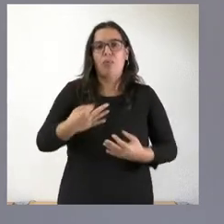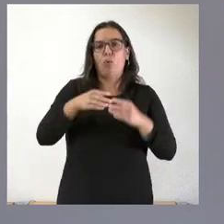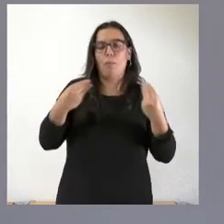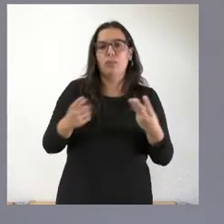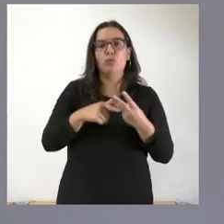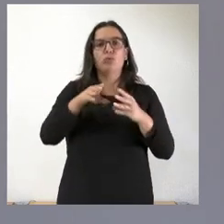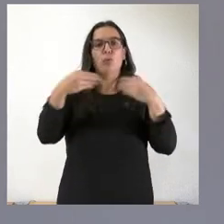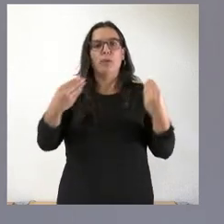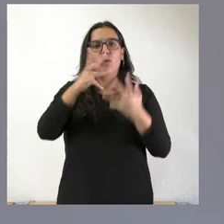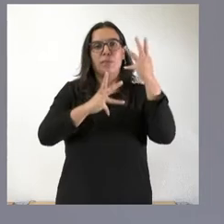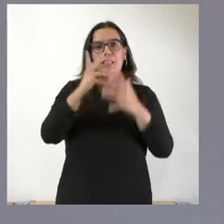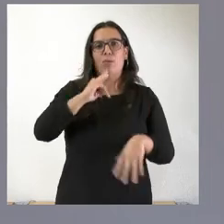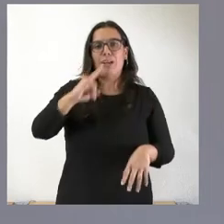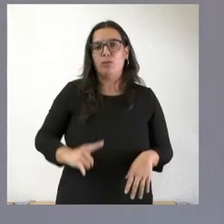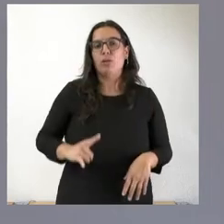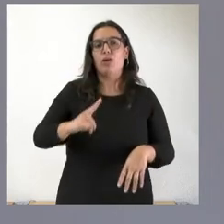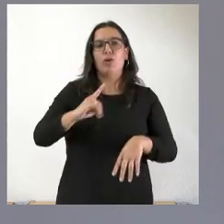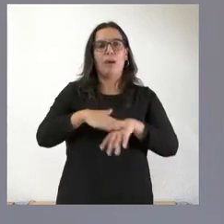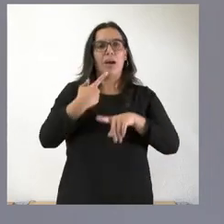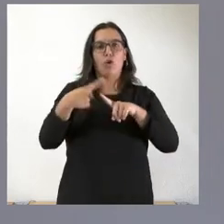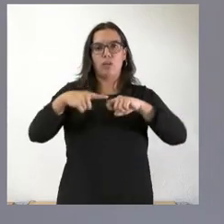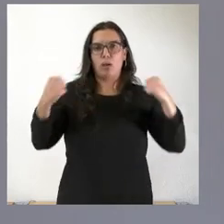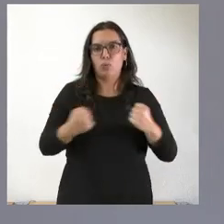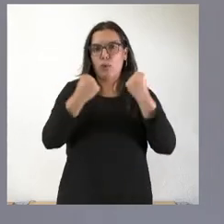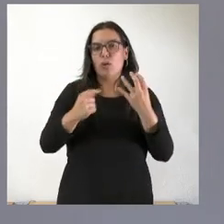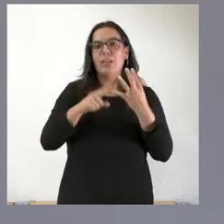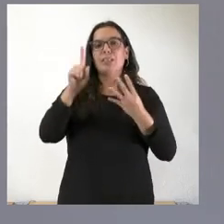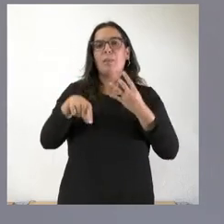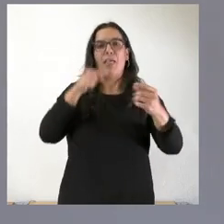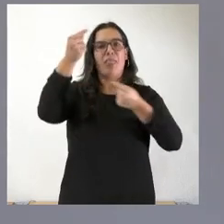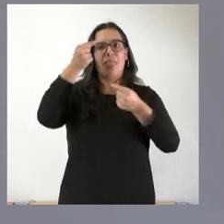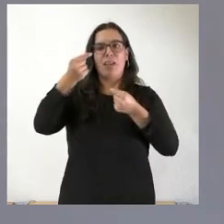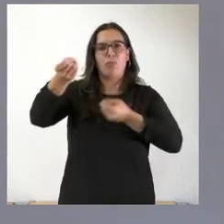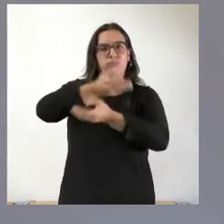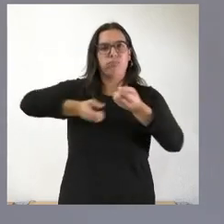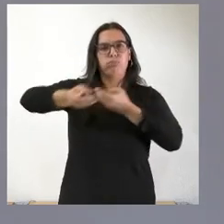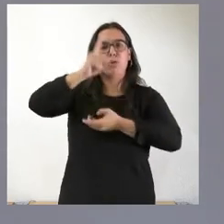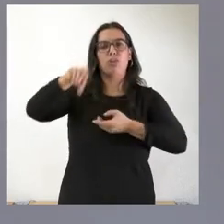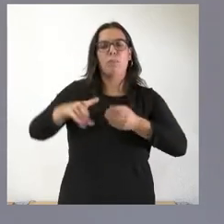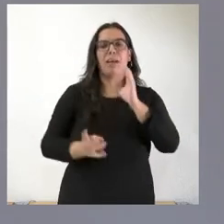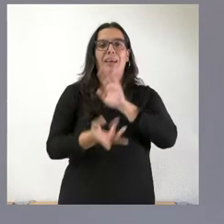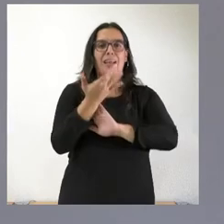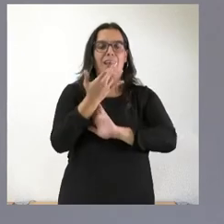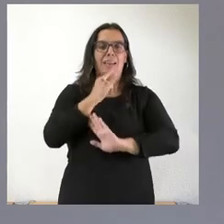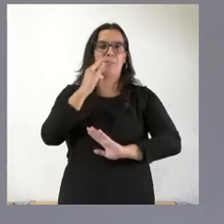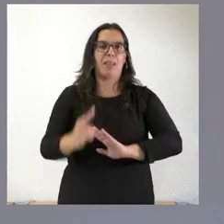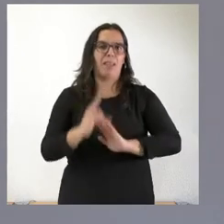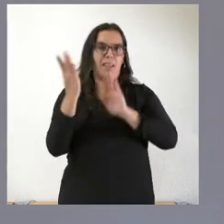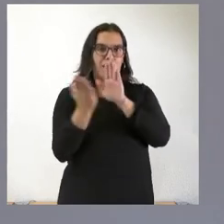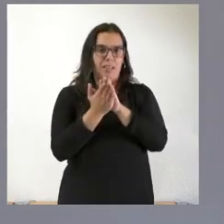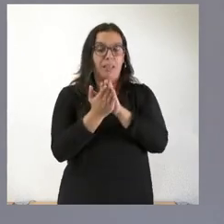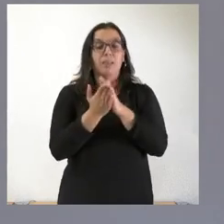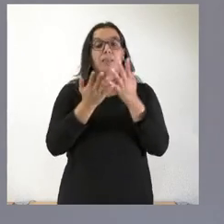documentos administrativos electrónicos de actuaciones, el intercambio de datos o la formación del expediente electrónico. Todos estos